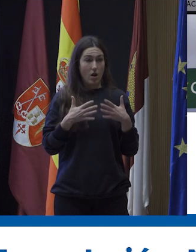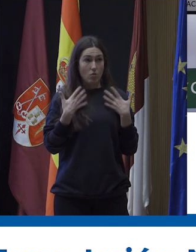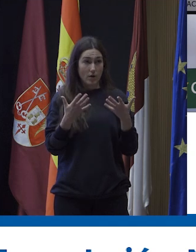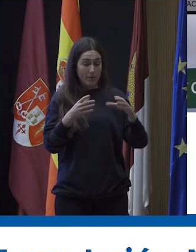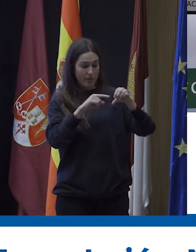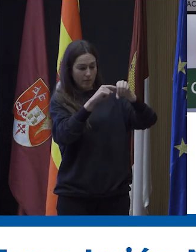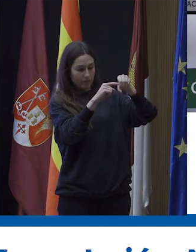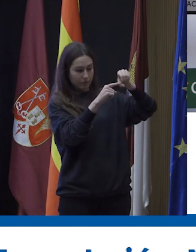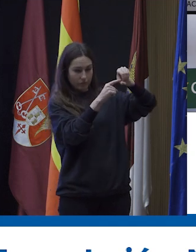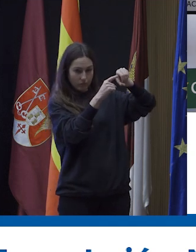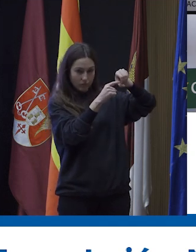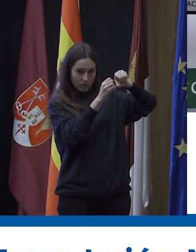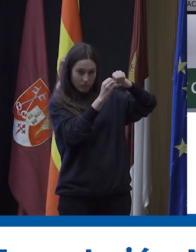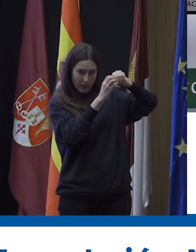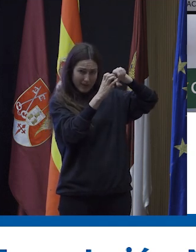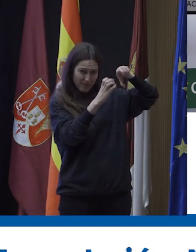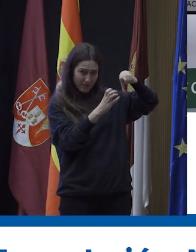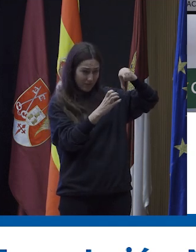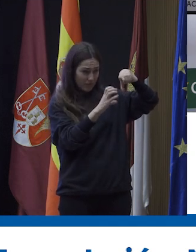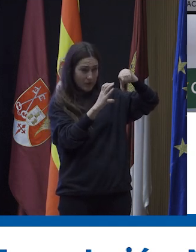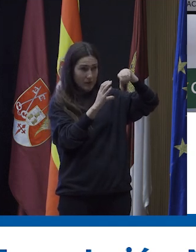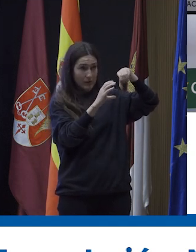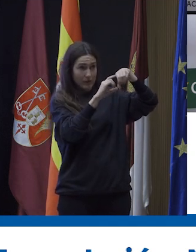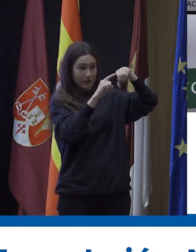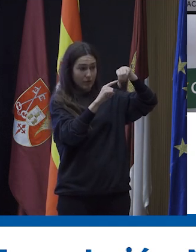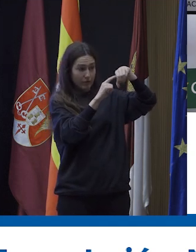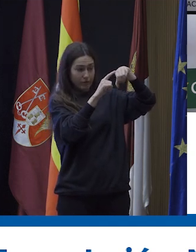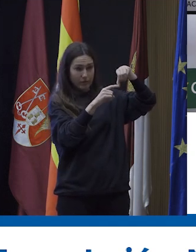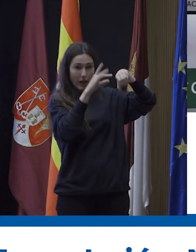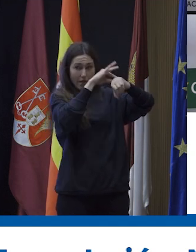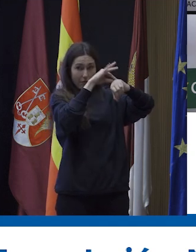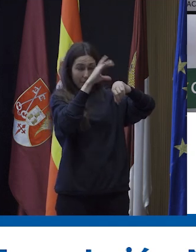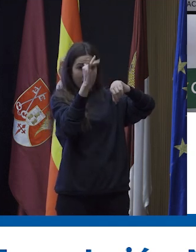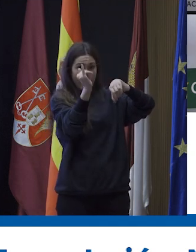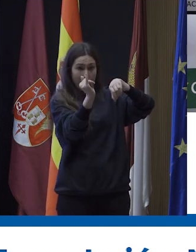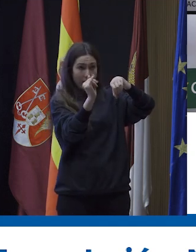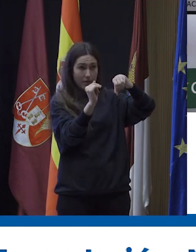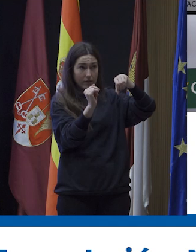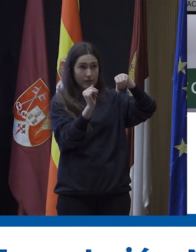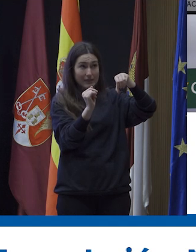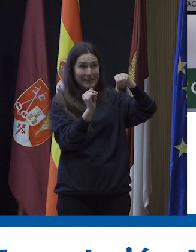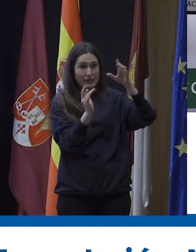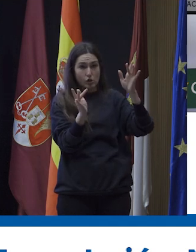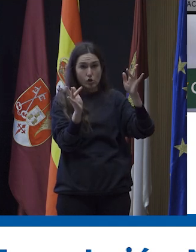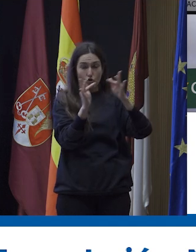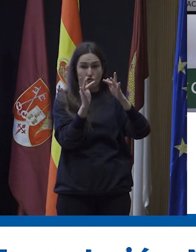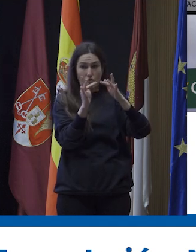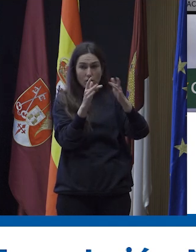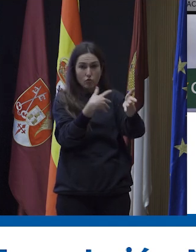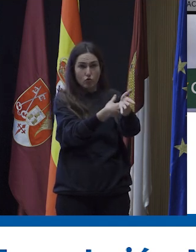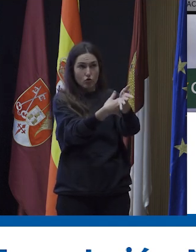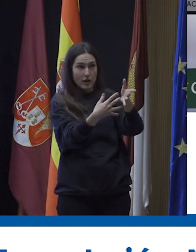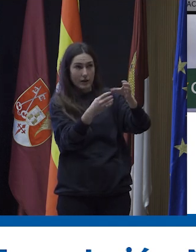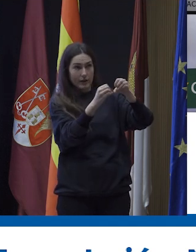pared de la arteria está inflamada, está enferma y en algún momento eso se pone en contacto con la sangre y produce la formación